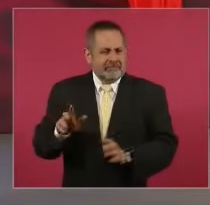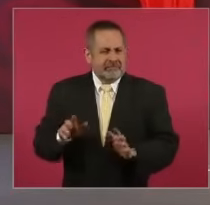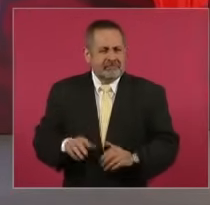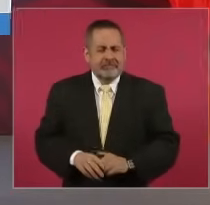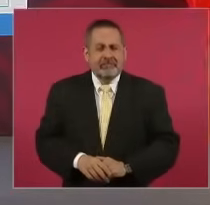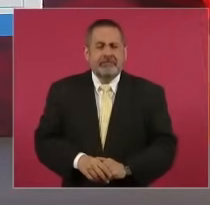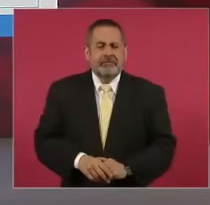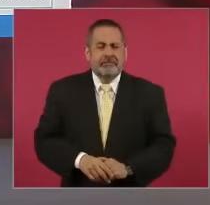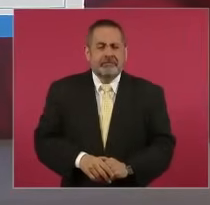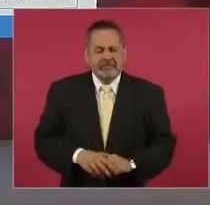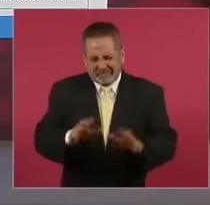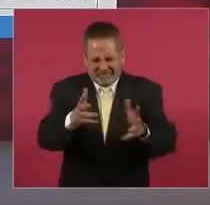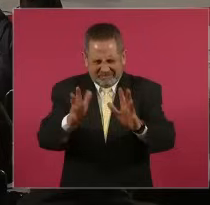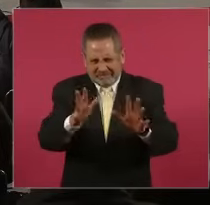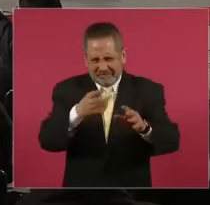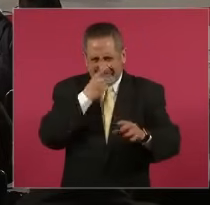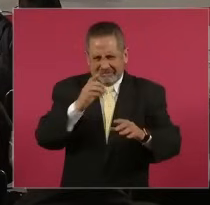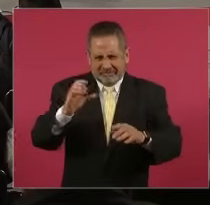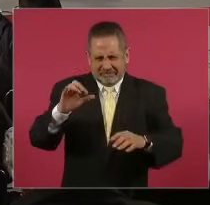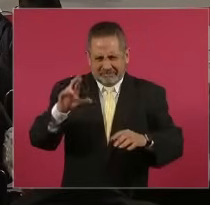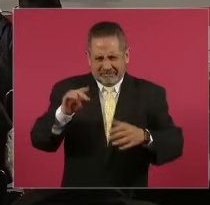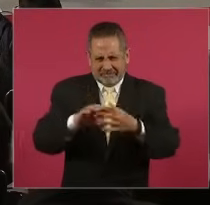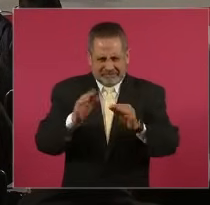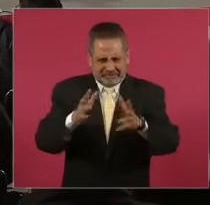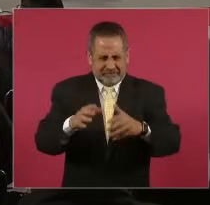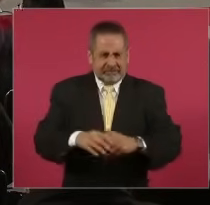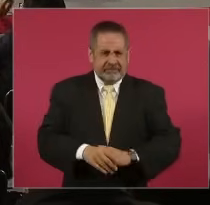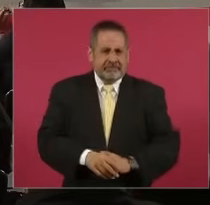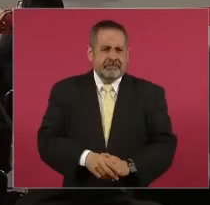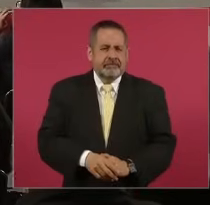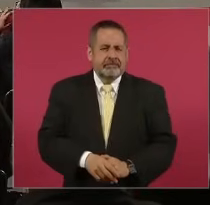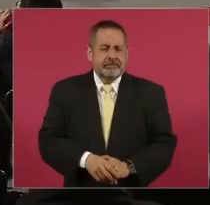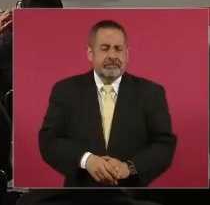12.377. Sí. Sí. Algo así. Sí. Sí.